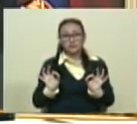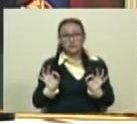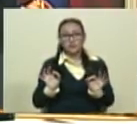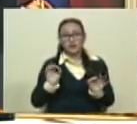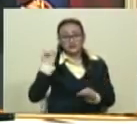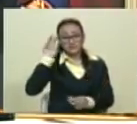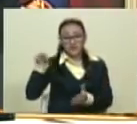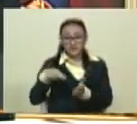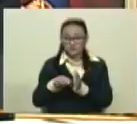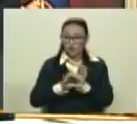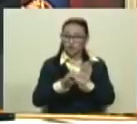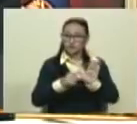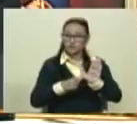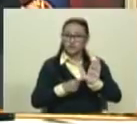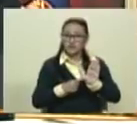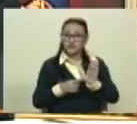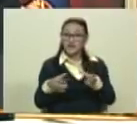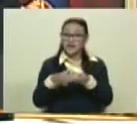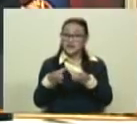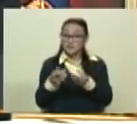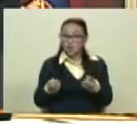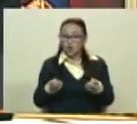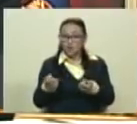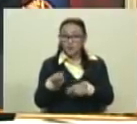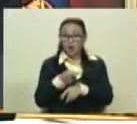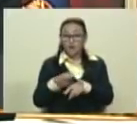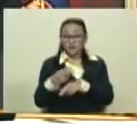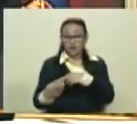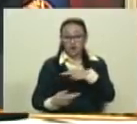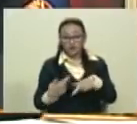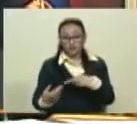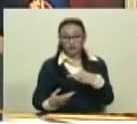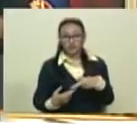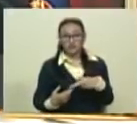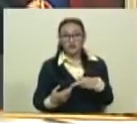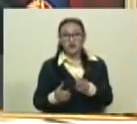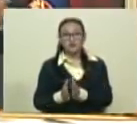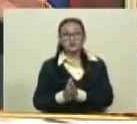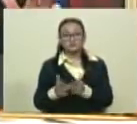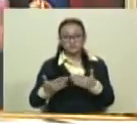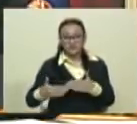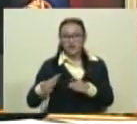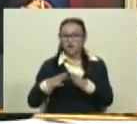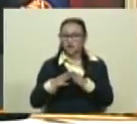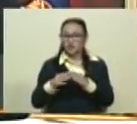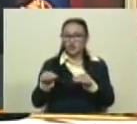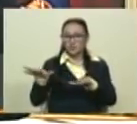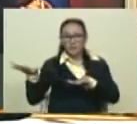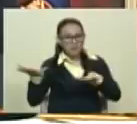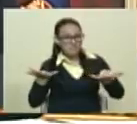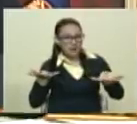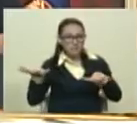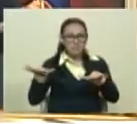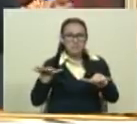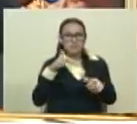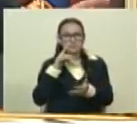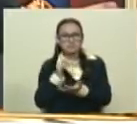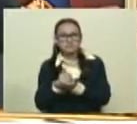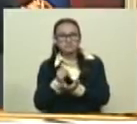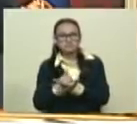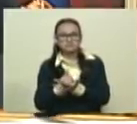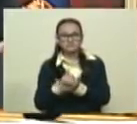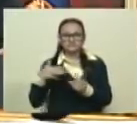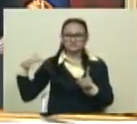Asamblea Nacional Constituyente y el equipo económico del gobierno revolucionario. Estamos viendo todos los escenarios. El escenario de